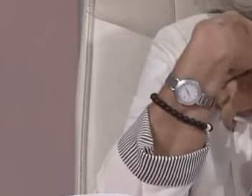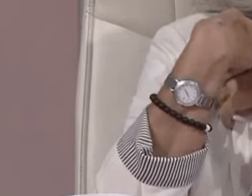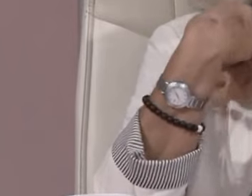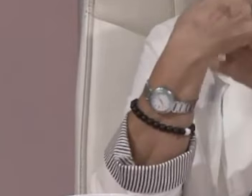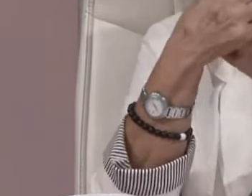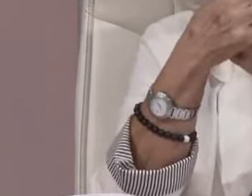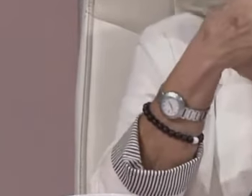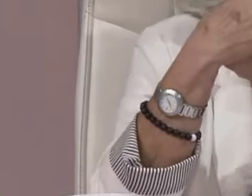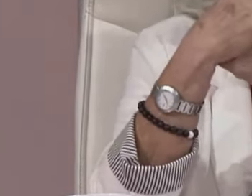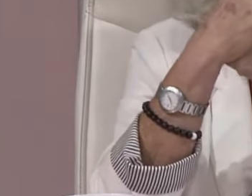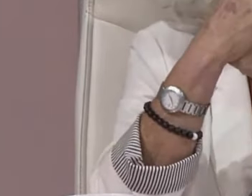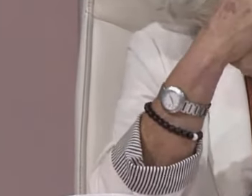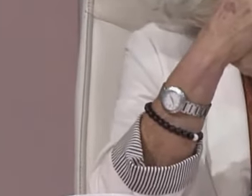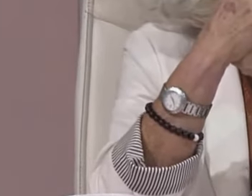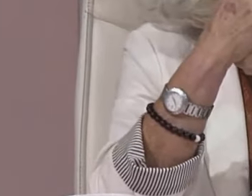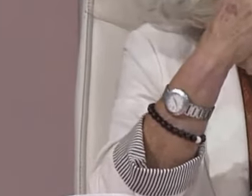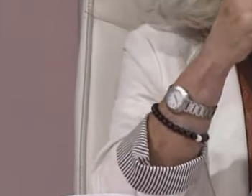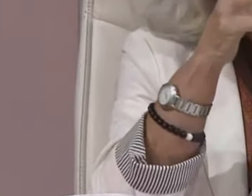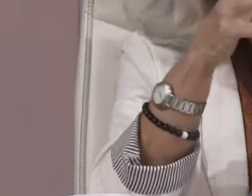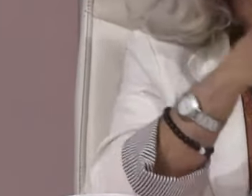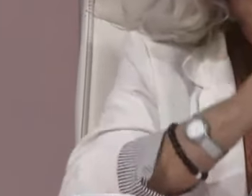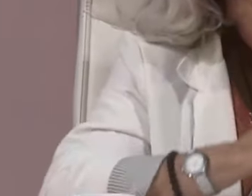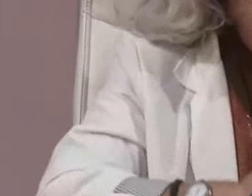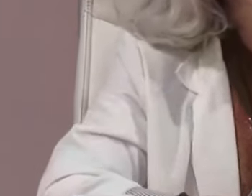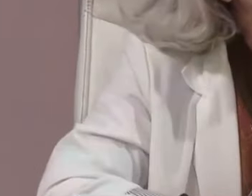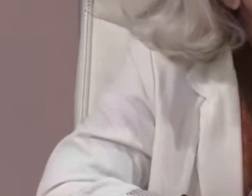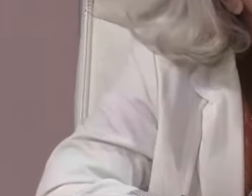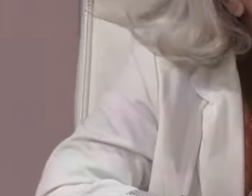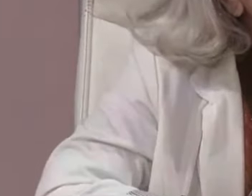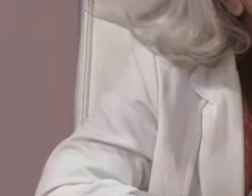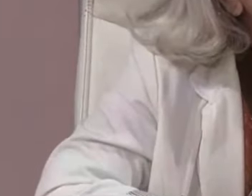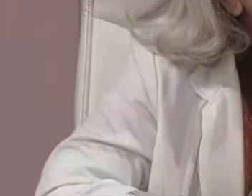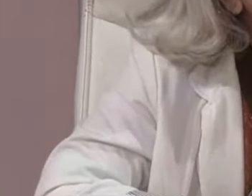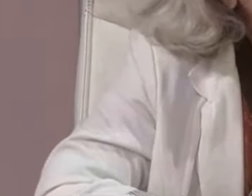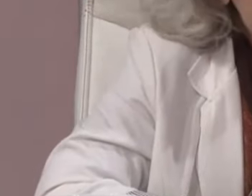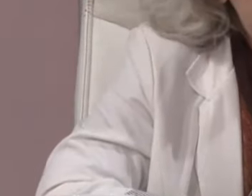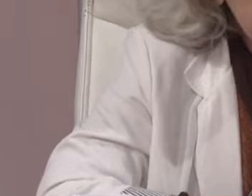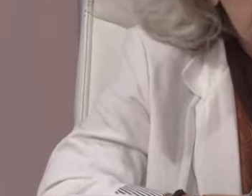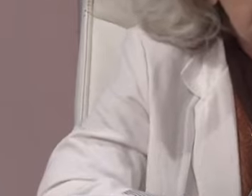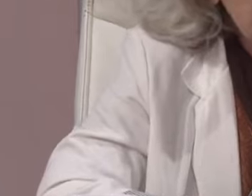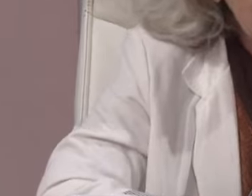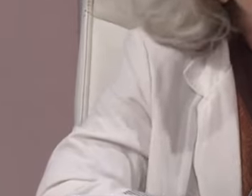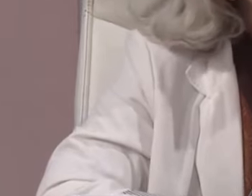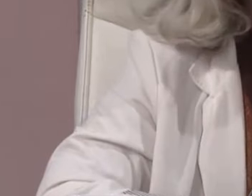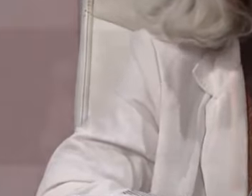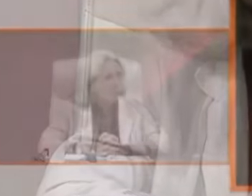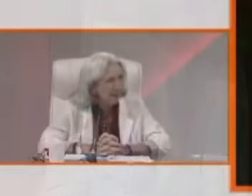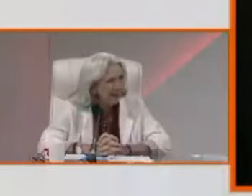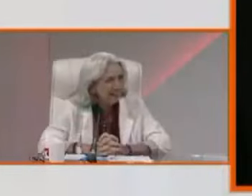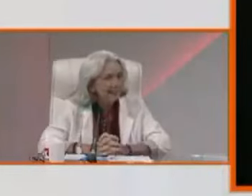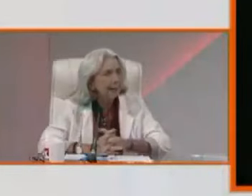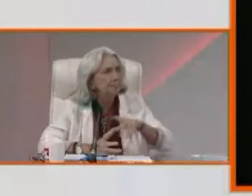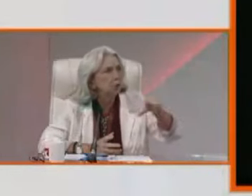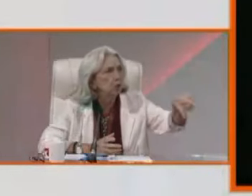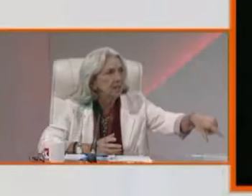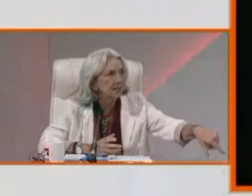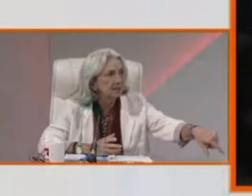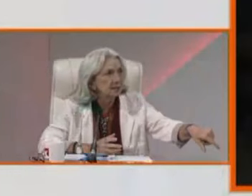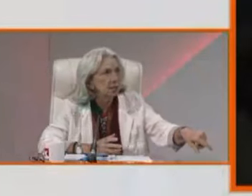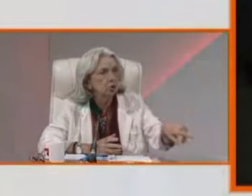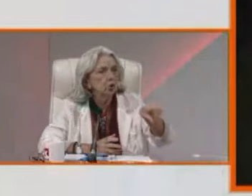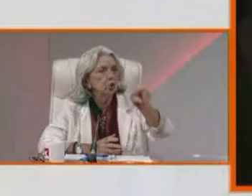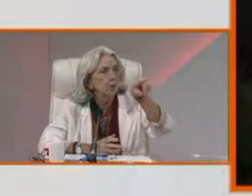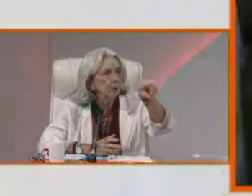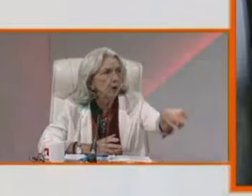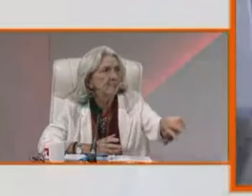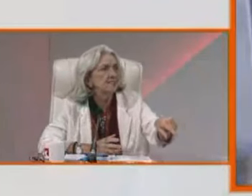Israel. Y realmente, Israel es una potencia ocupante. Y el derecho internacional no puede, tiene que proteger